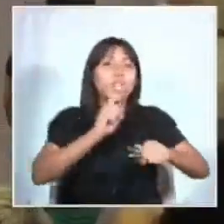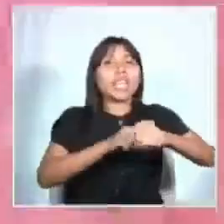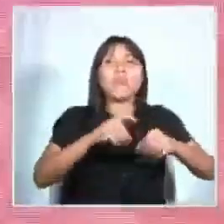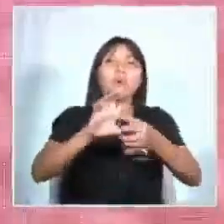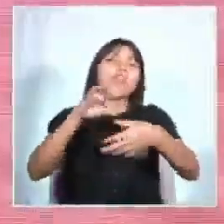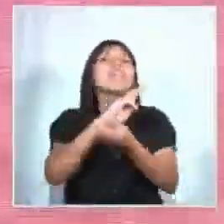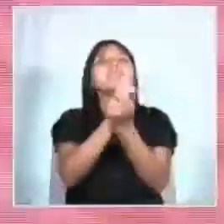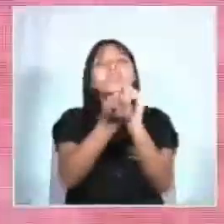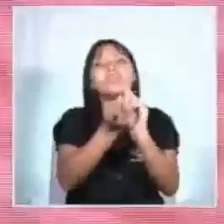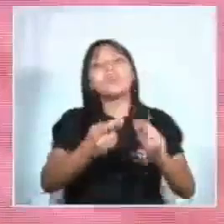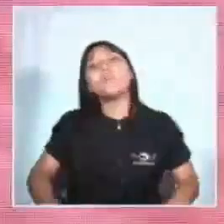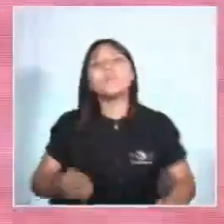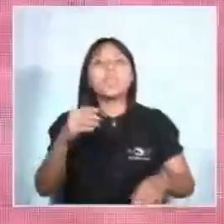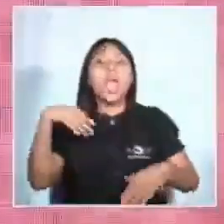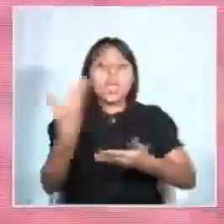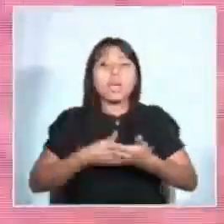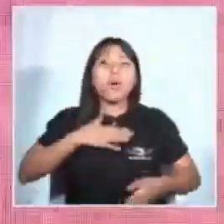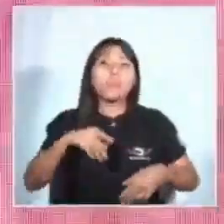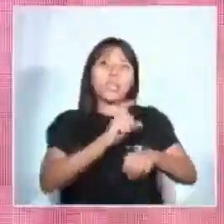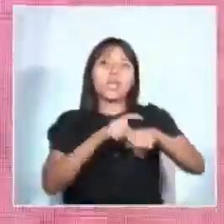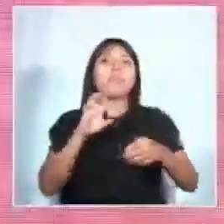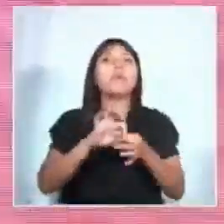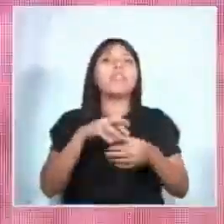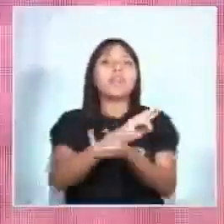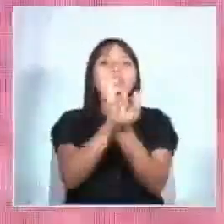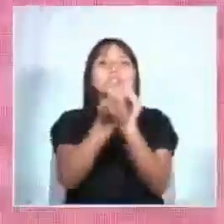restitución, llegó mi tiempo de restitución?